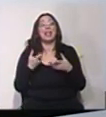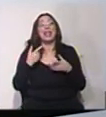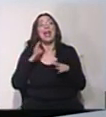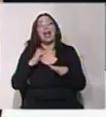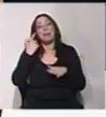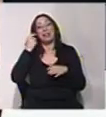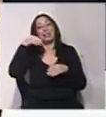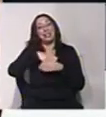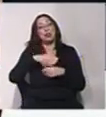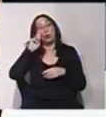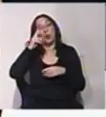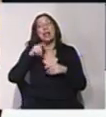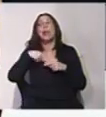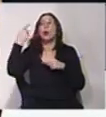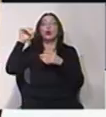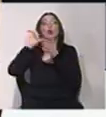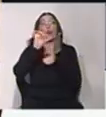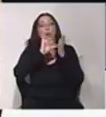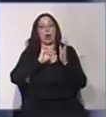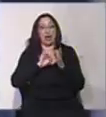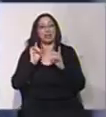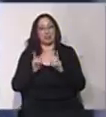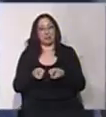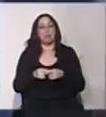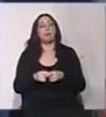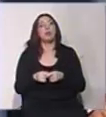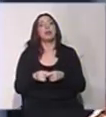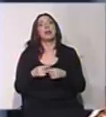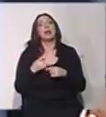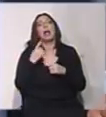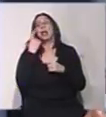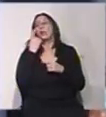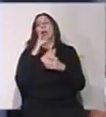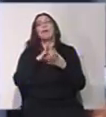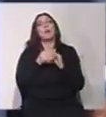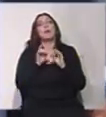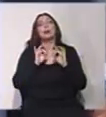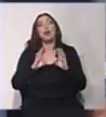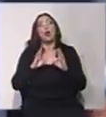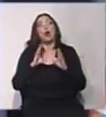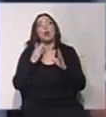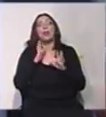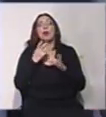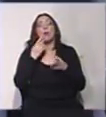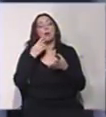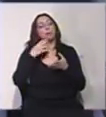partes del continente, claro, también. ¿Hay una forma sola de categorizar a este tipo de